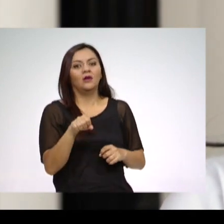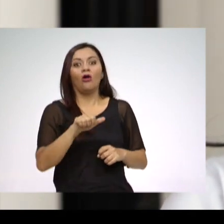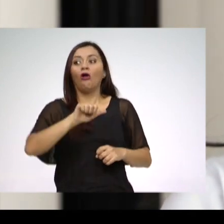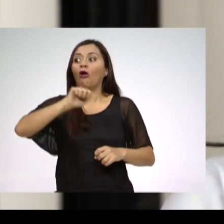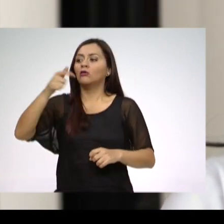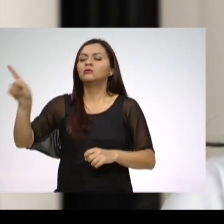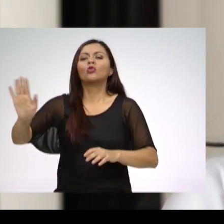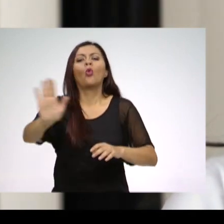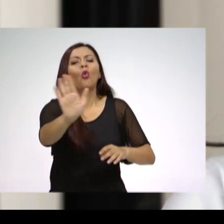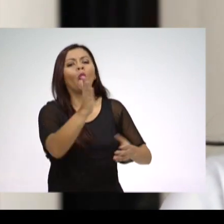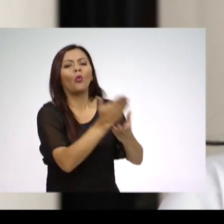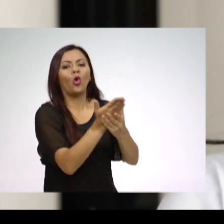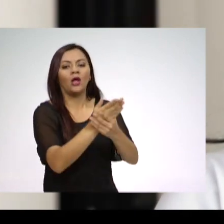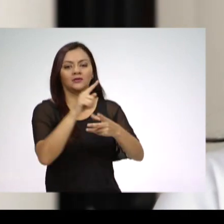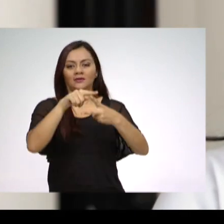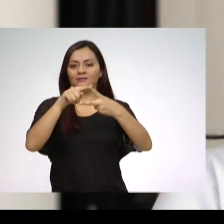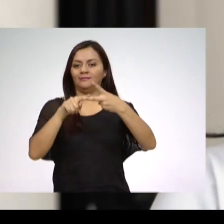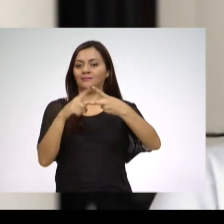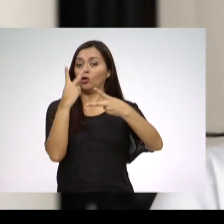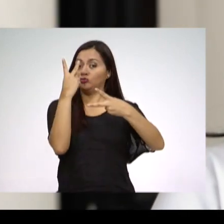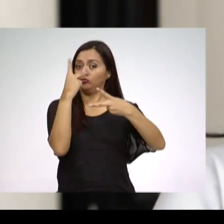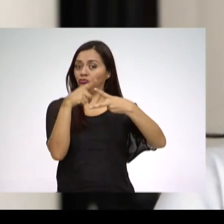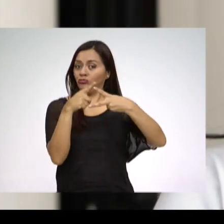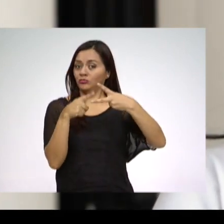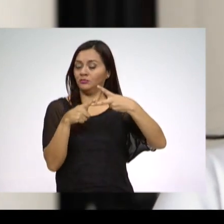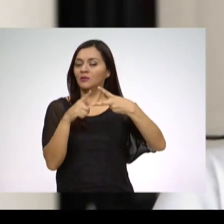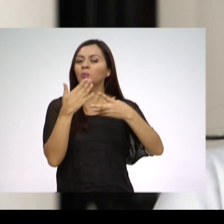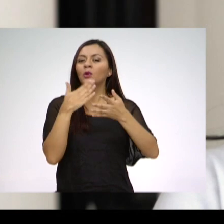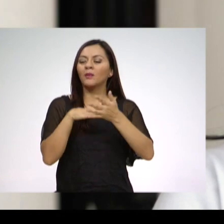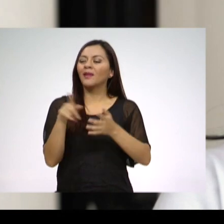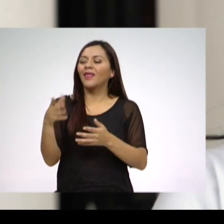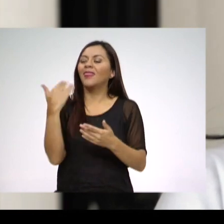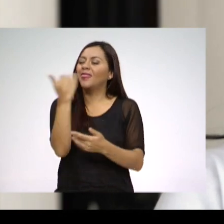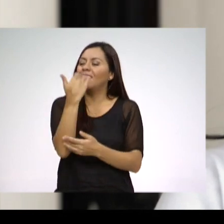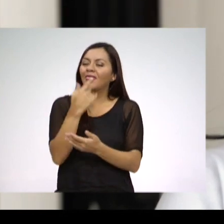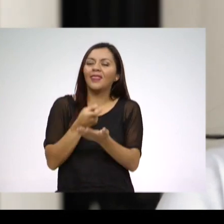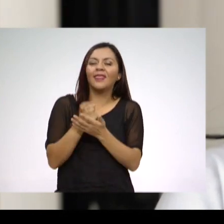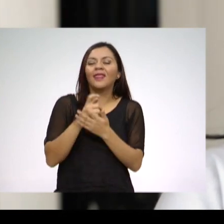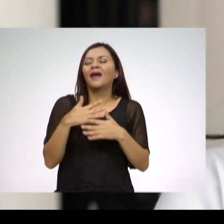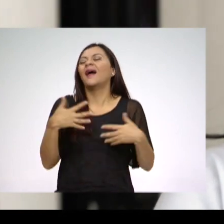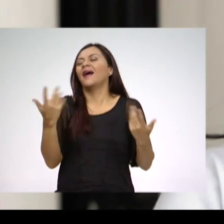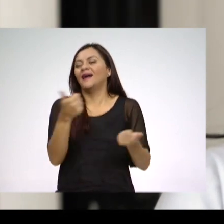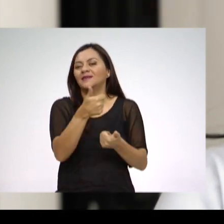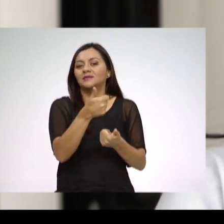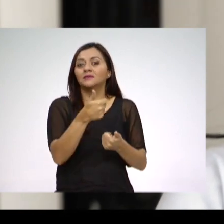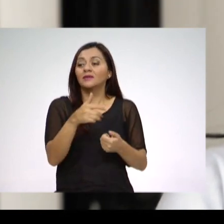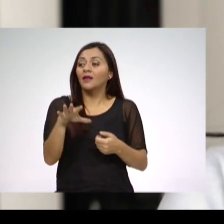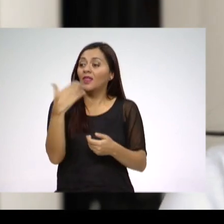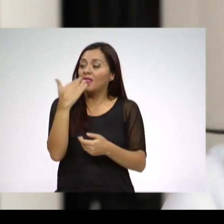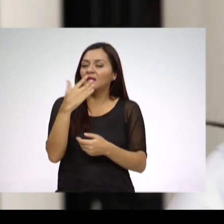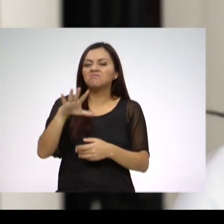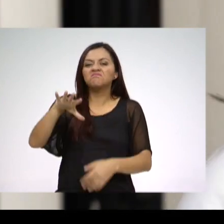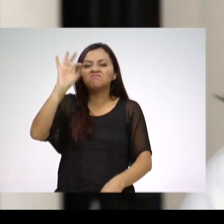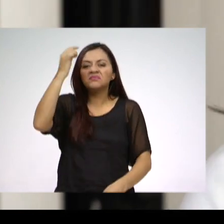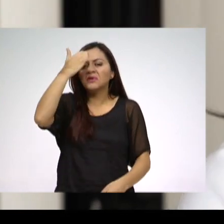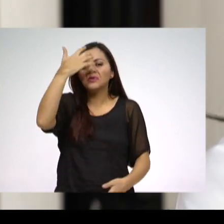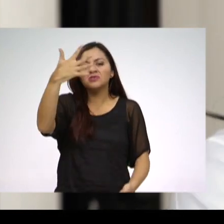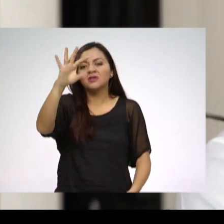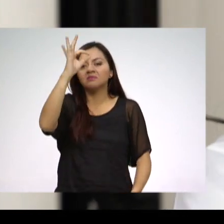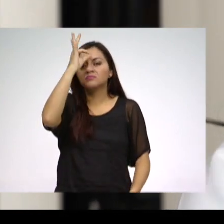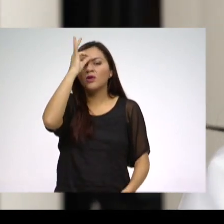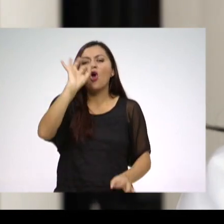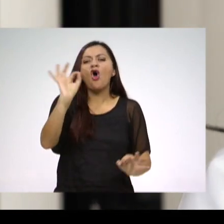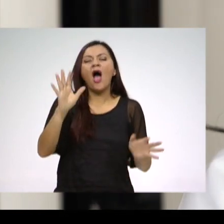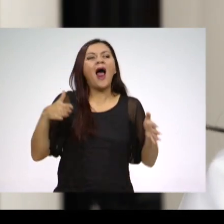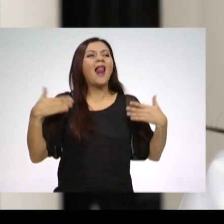respecto. Los que lo disfrutan simplemente no se dan cuenta de las cosas y solo dedican